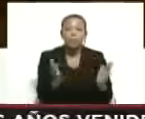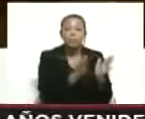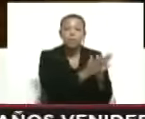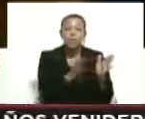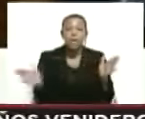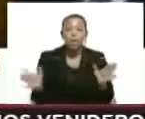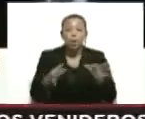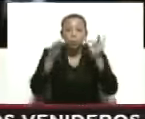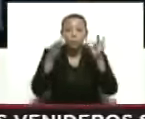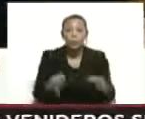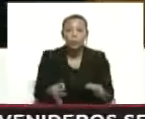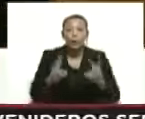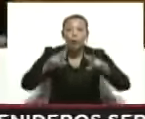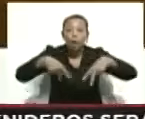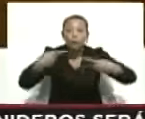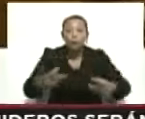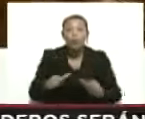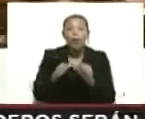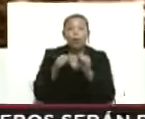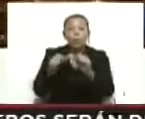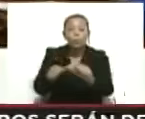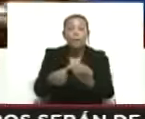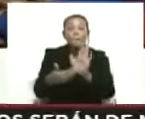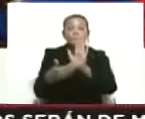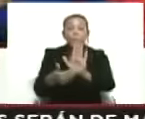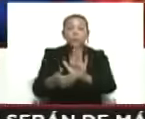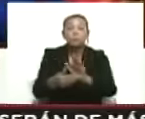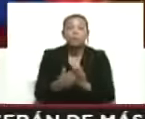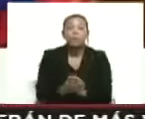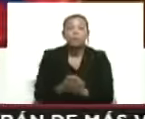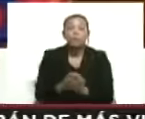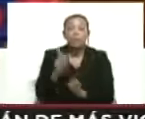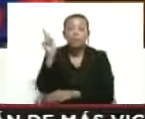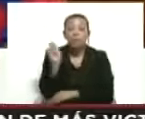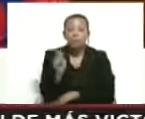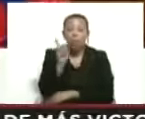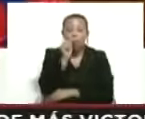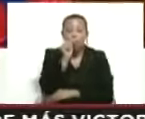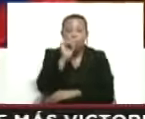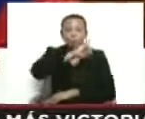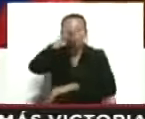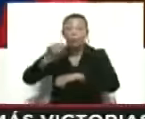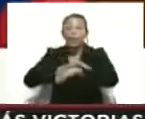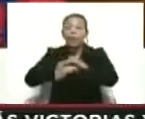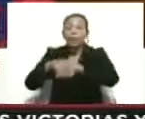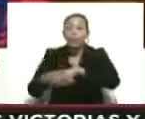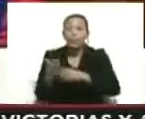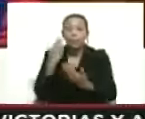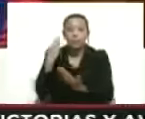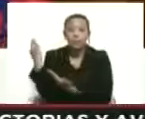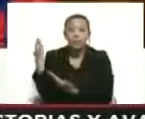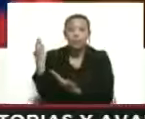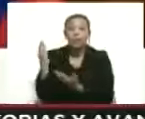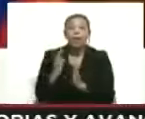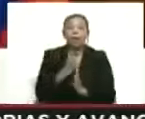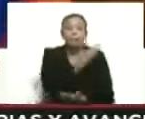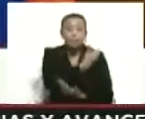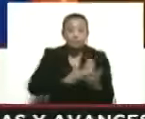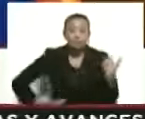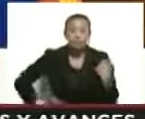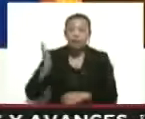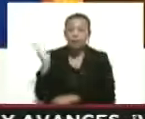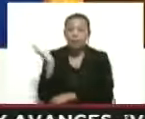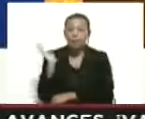sido ratificada la Junta Directiva presidida por el diputado Jorge Rodríguez Gómez como presidente del